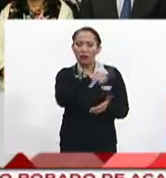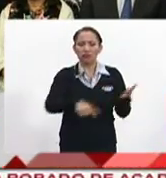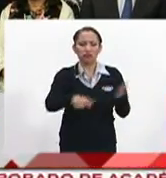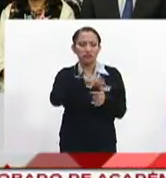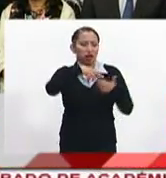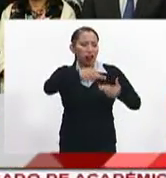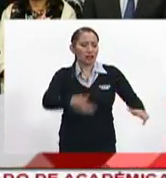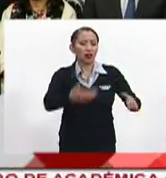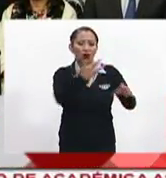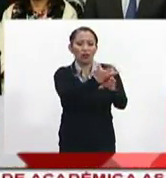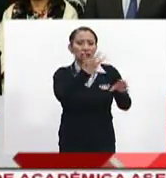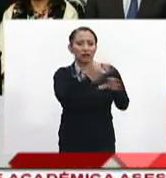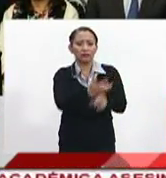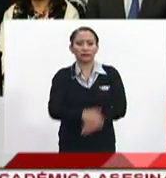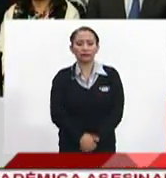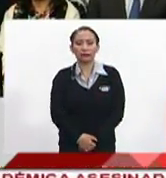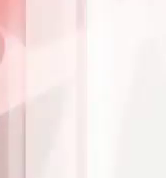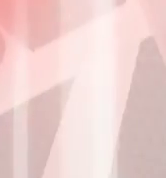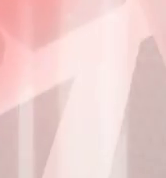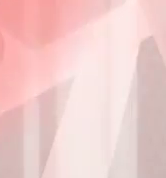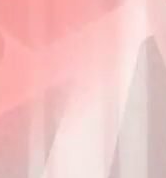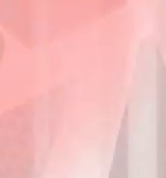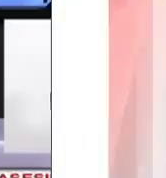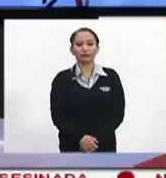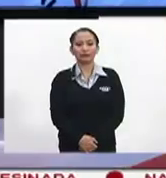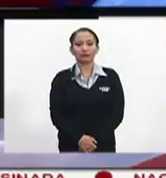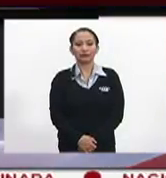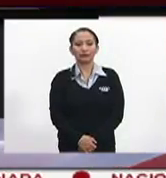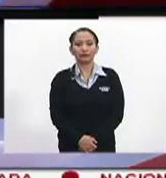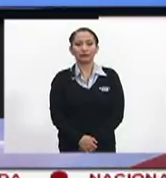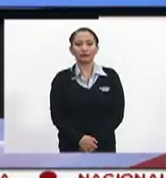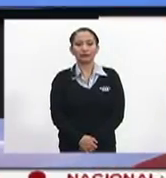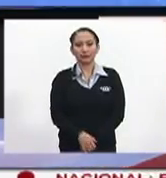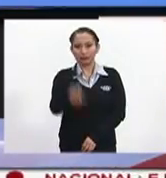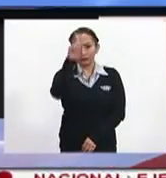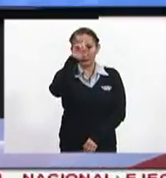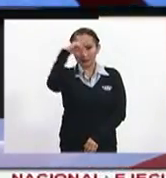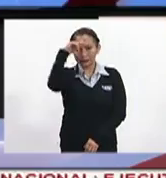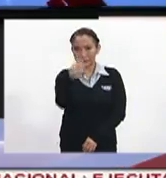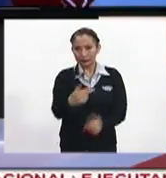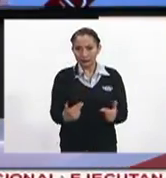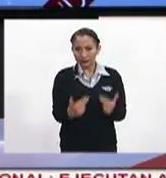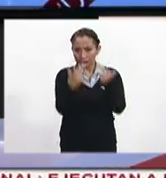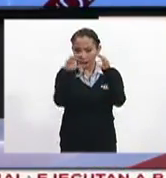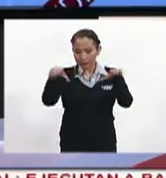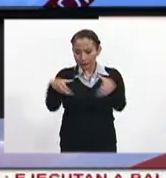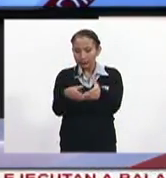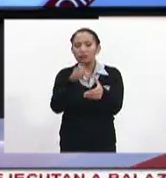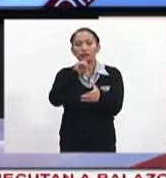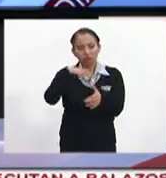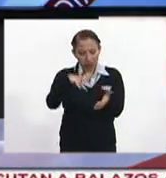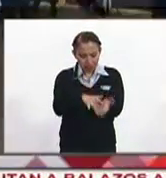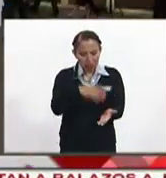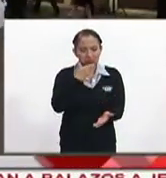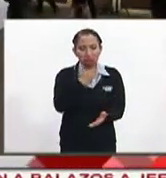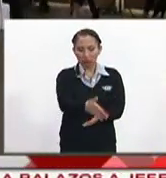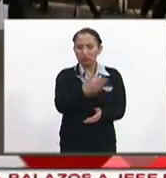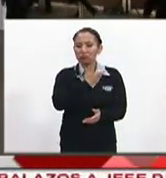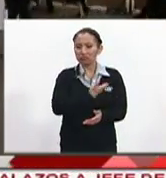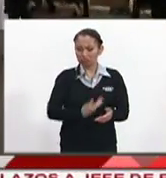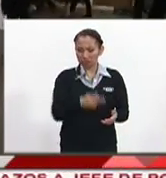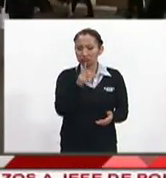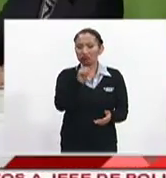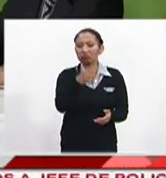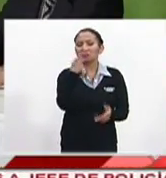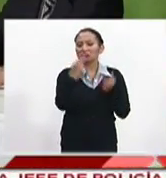suspender relaciones con los Estados Unidos. Y el Consejo Mexicano de Negocios también respaldó la respuesta del presidente Enrique